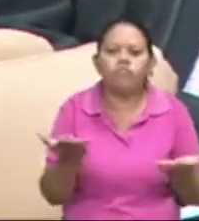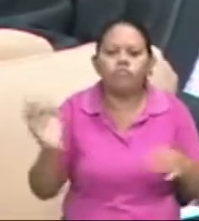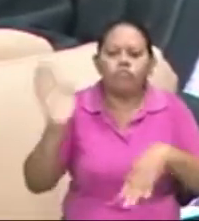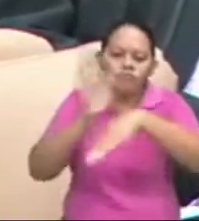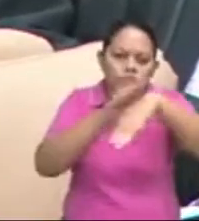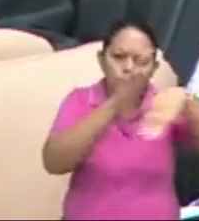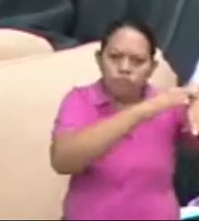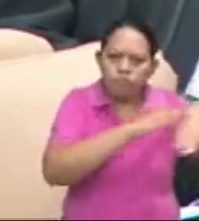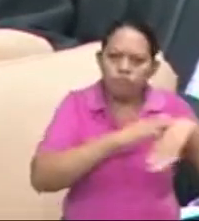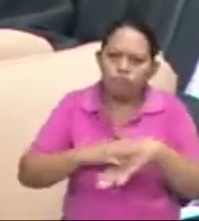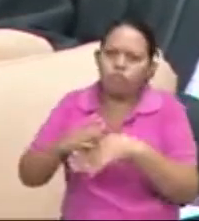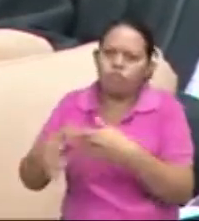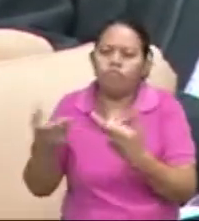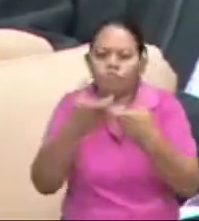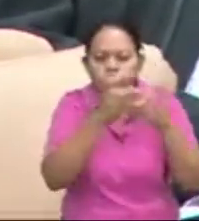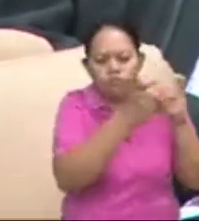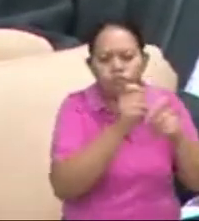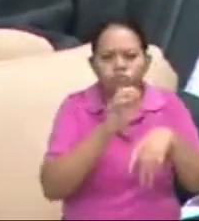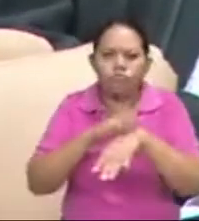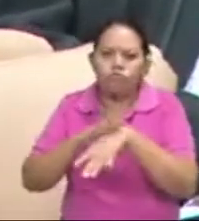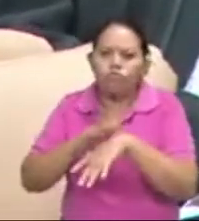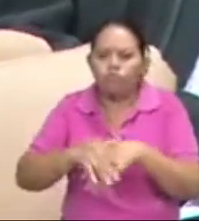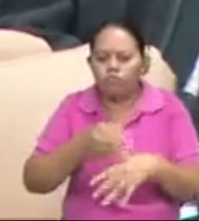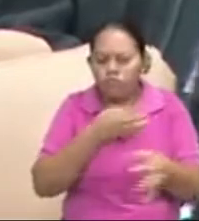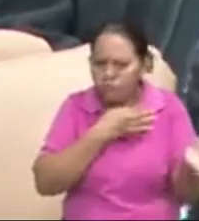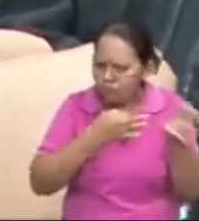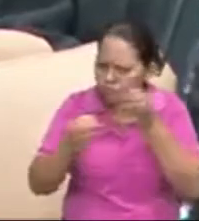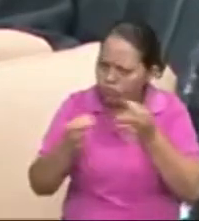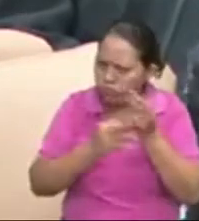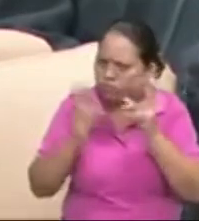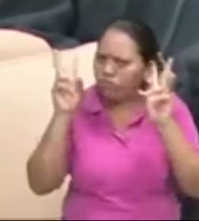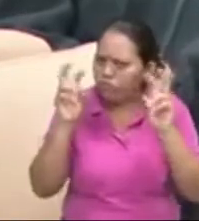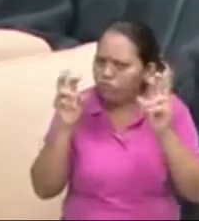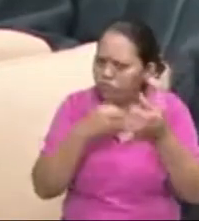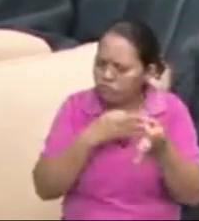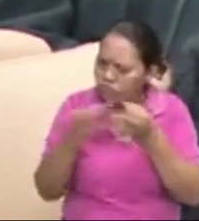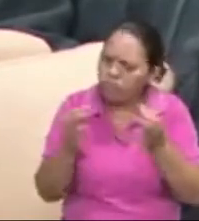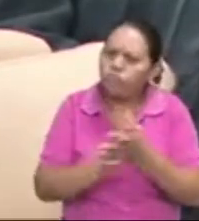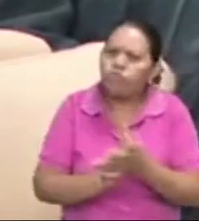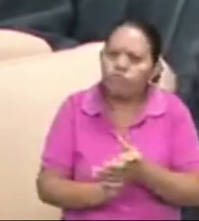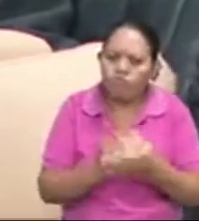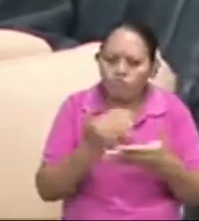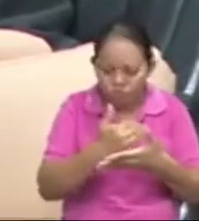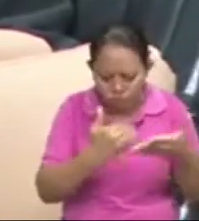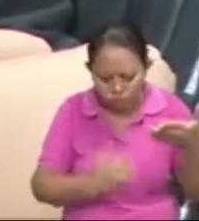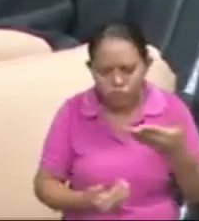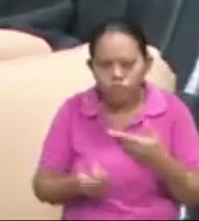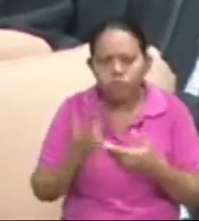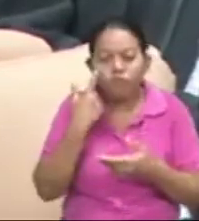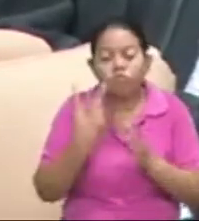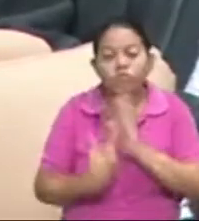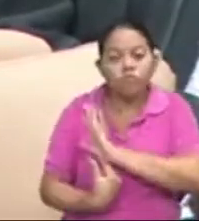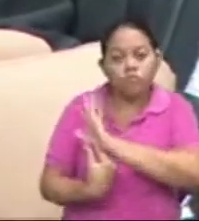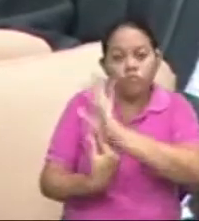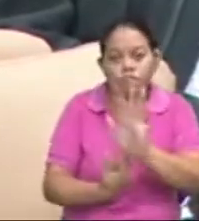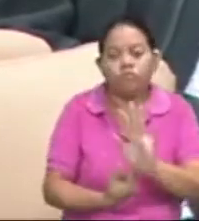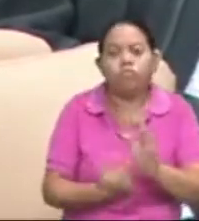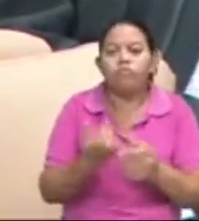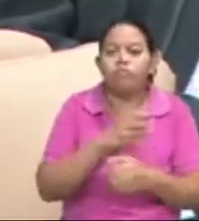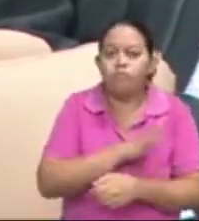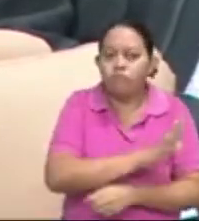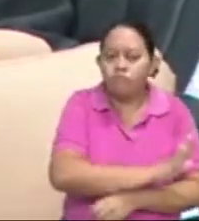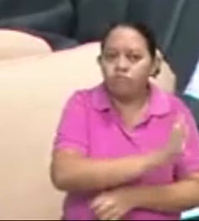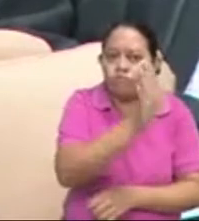convocar, de coordinar, preparar el contenido, presentar agenda y presidir las